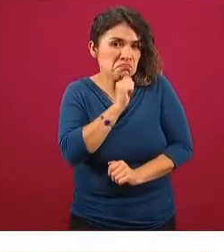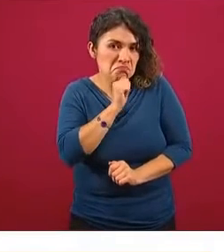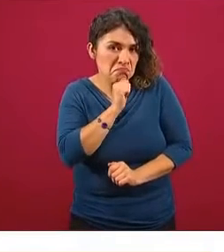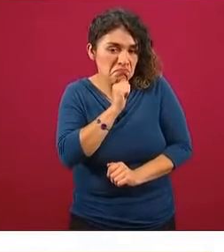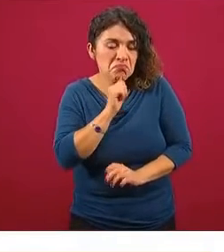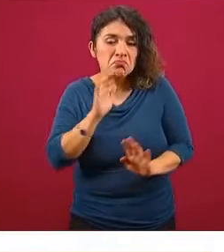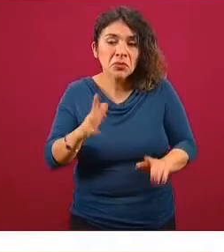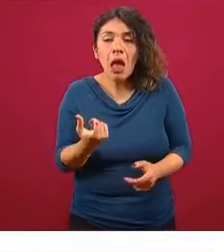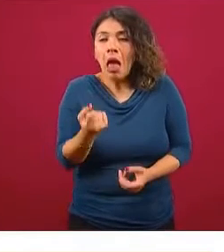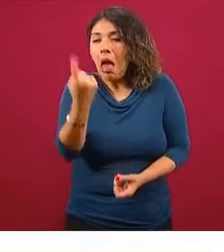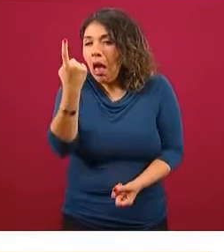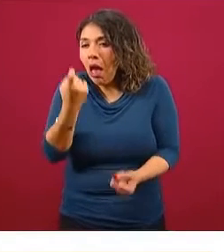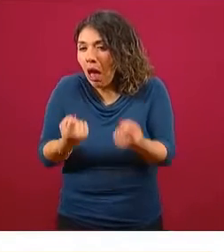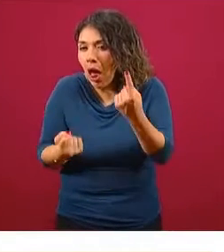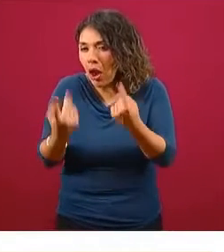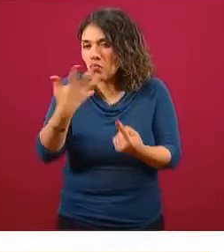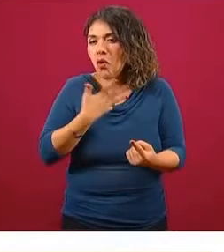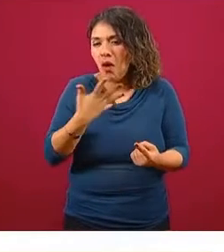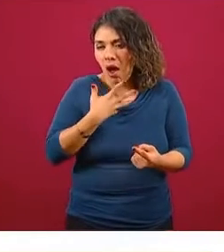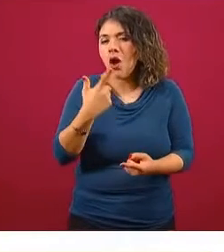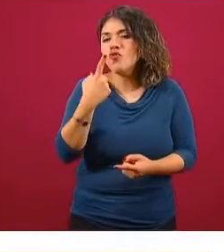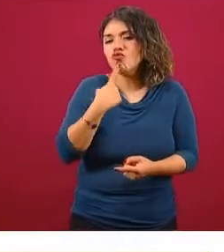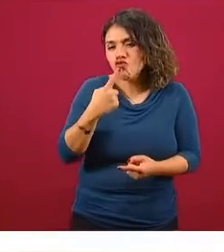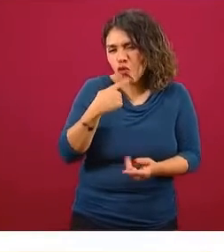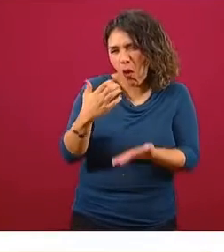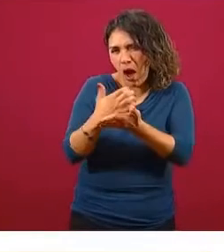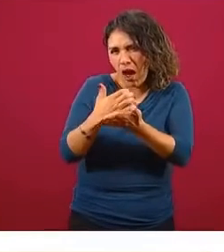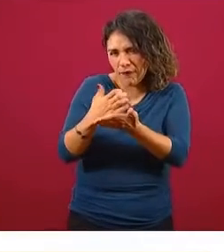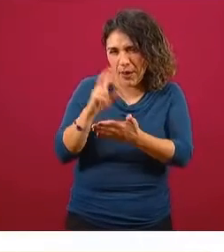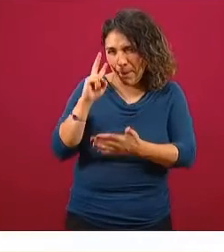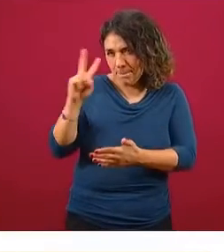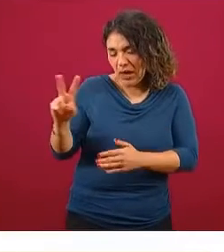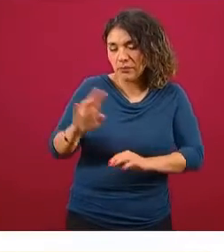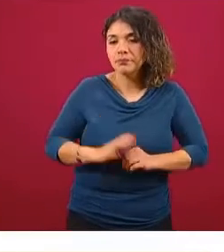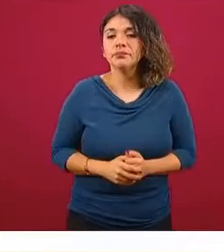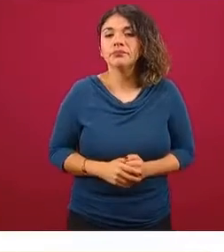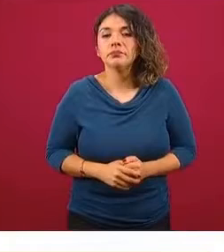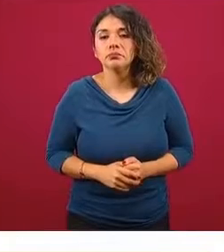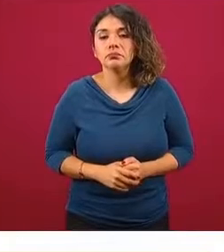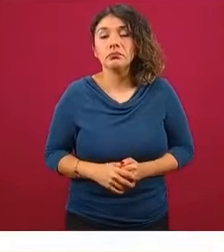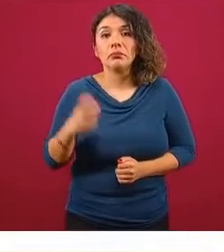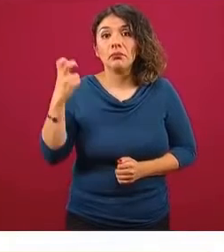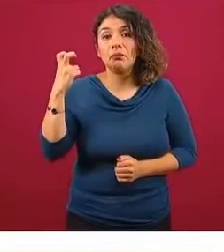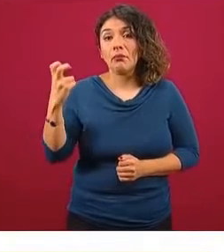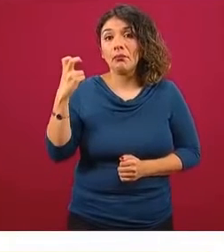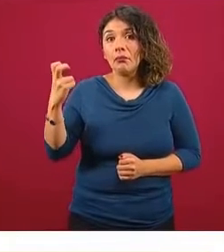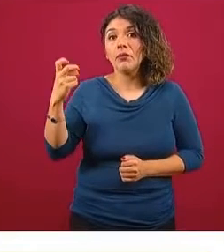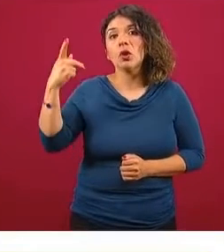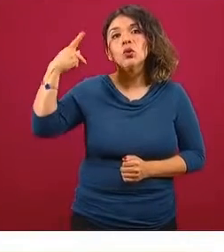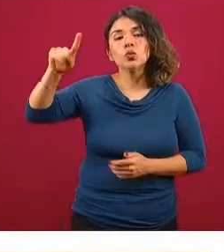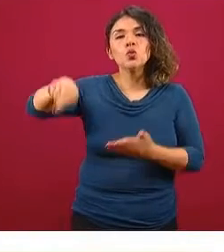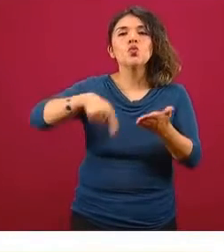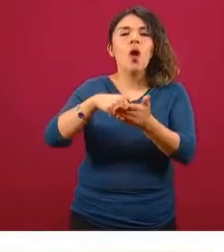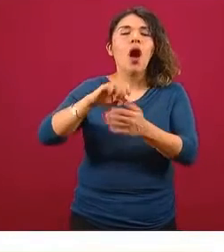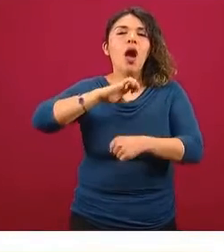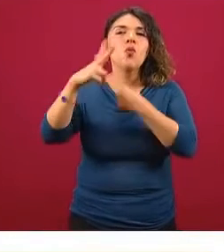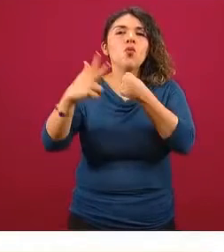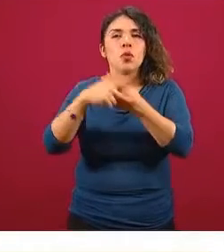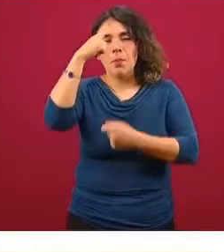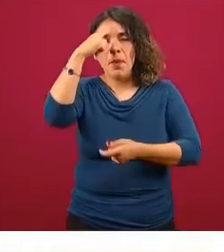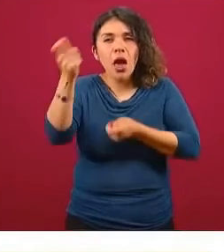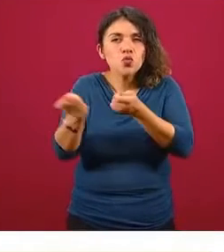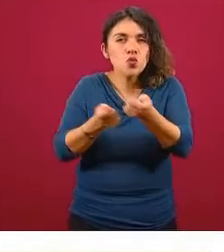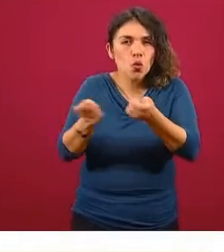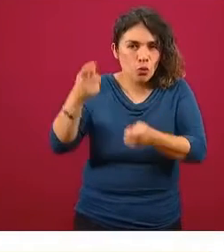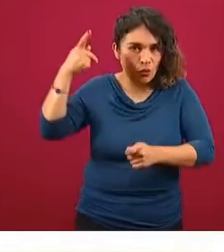Tenemos unos pocos países en esa condición, de acuerdo con esta fuente de información que, insisto, compilan los Centros de Control de Enfermedades